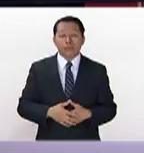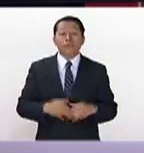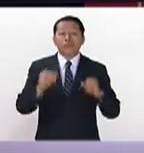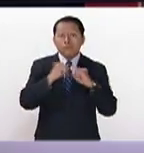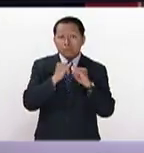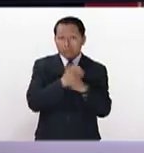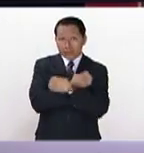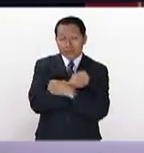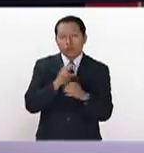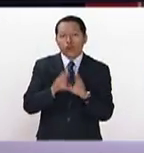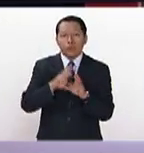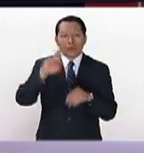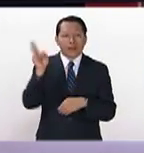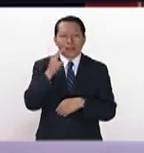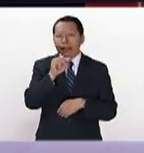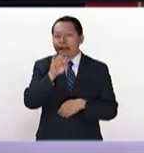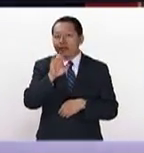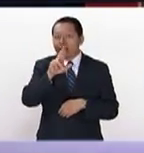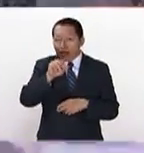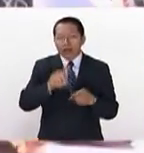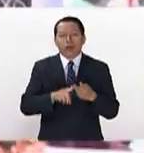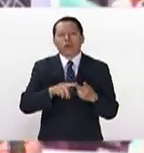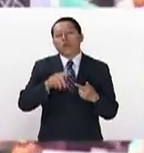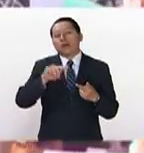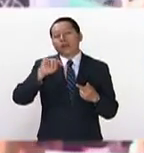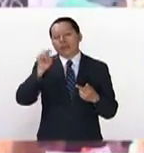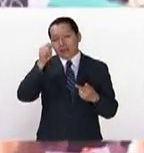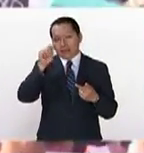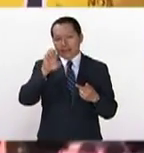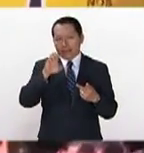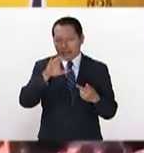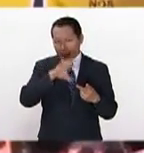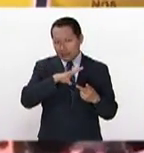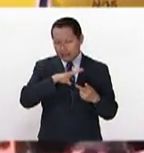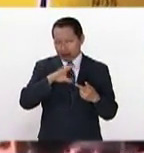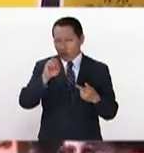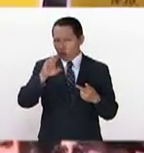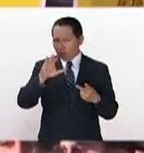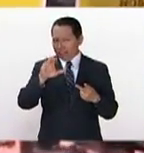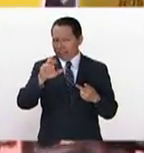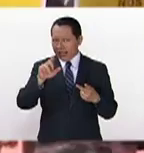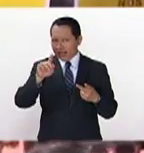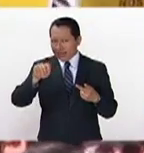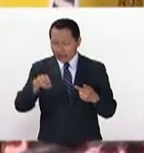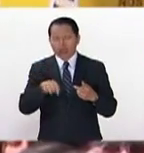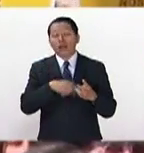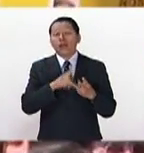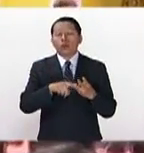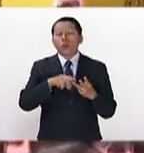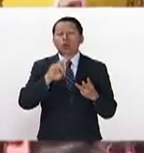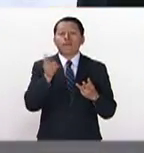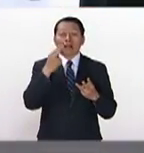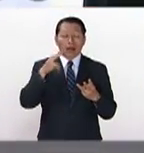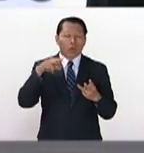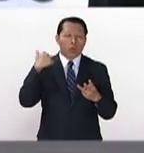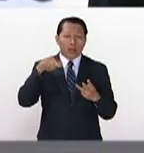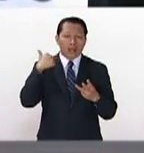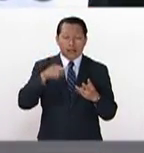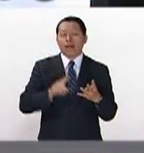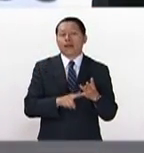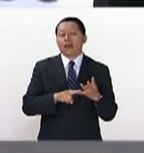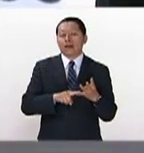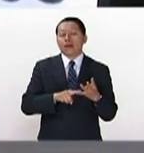Instituciones educativas como la Universidad Iberoamericana, el Instituto Tecnológico y Estudios Superiores de Occidente, la Universidad de Guadalajara y la Universidad